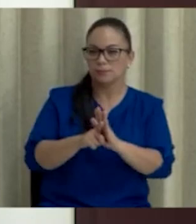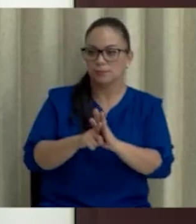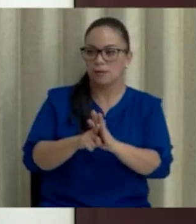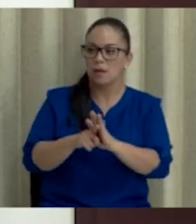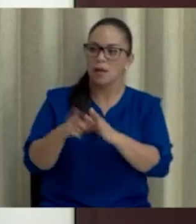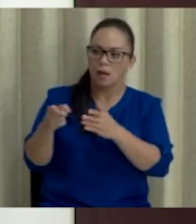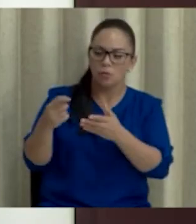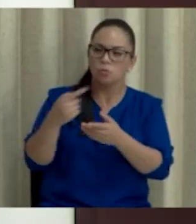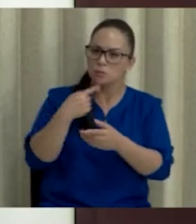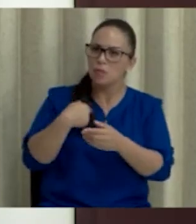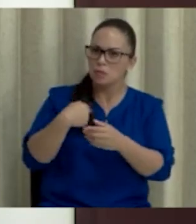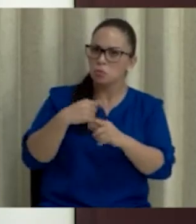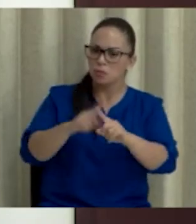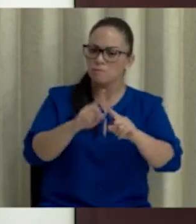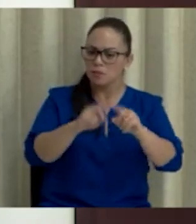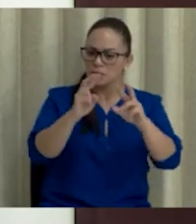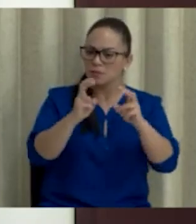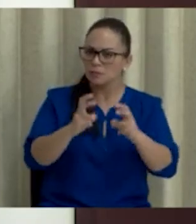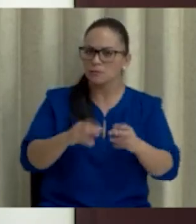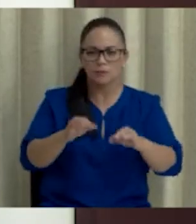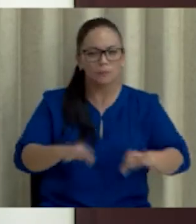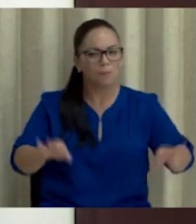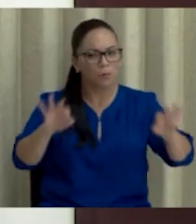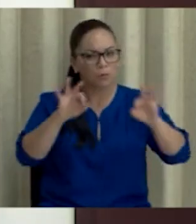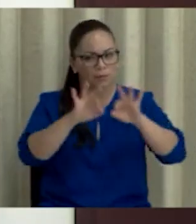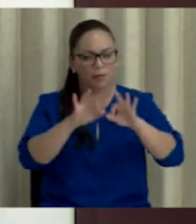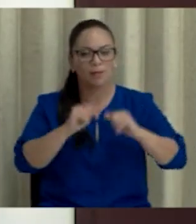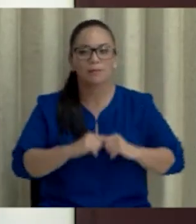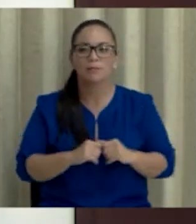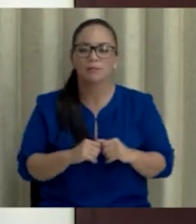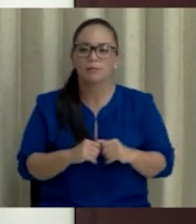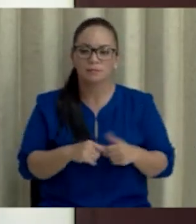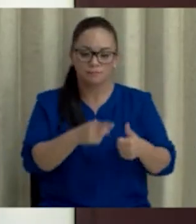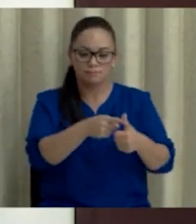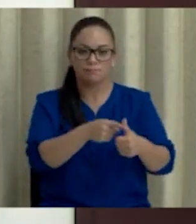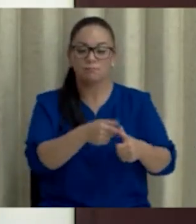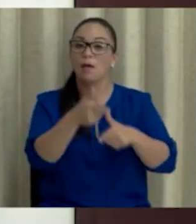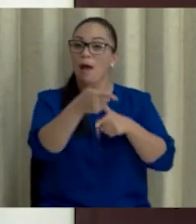temáticos importantes, armas,